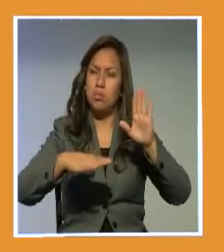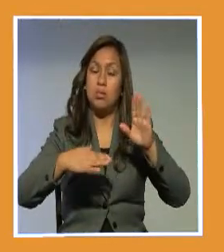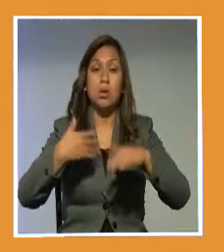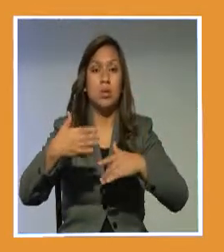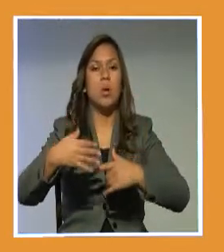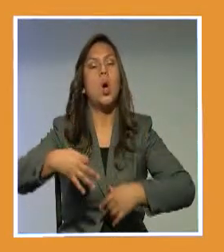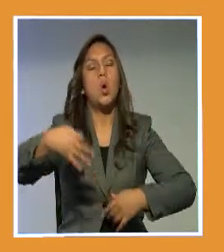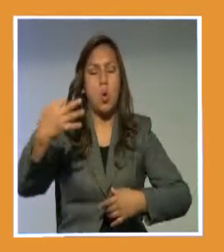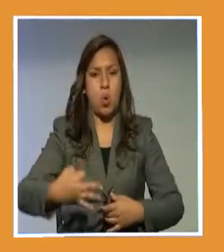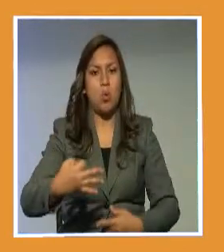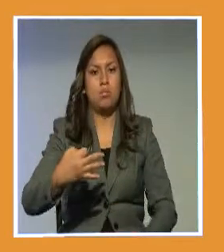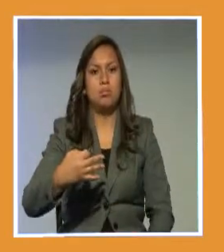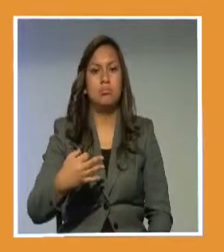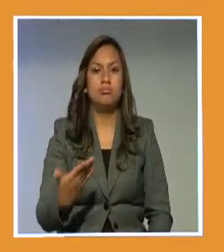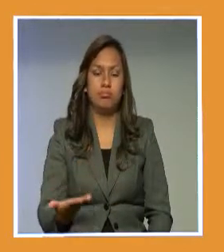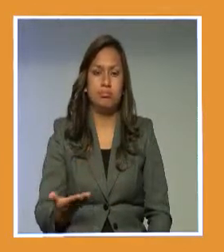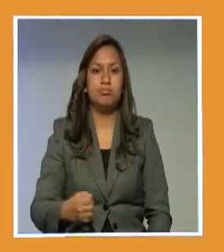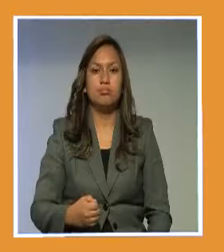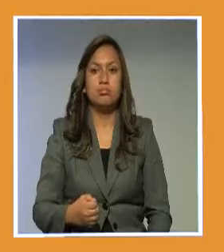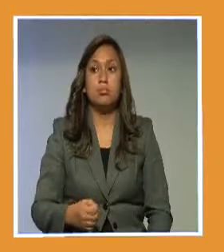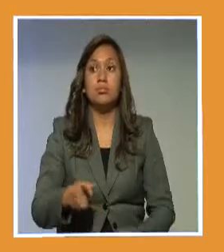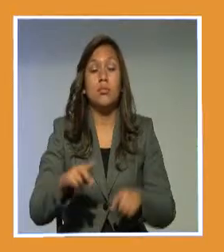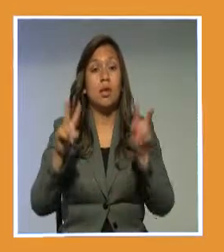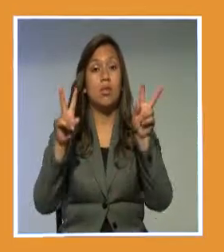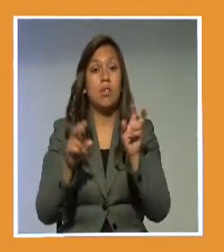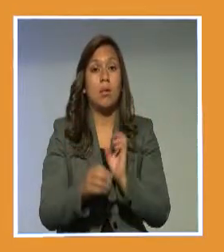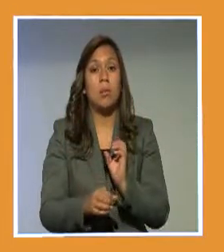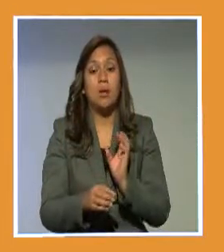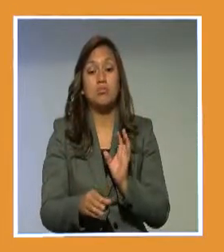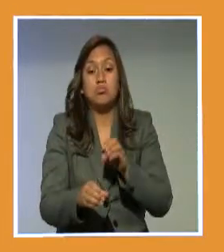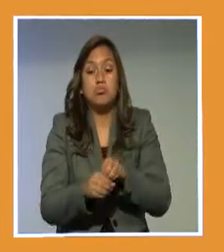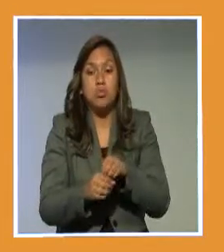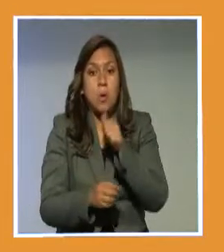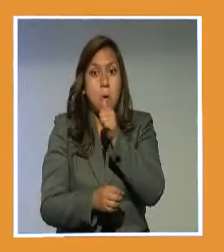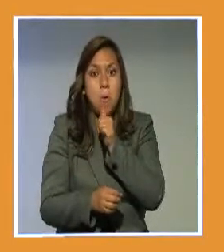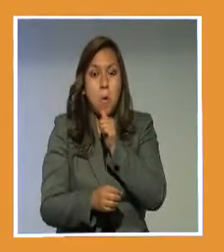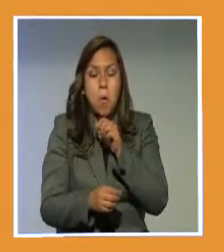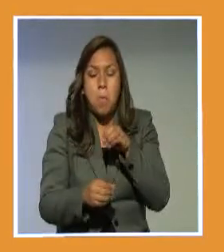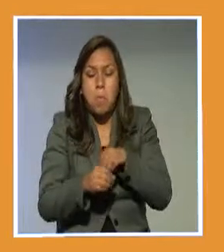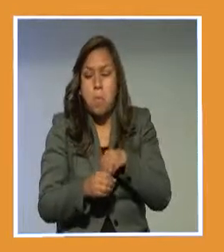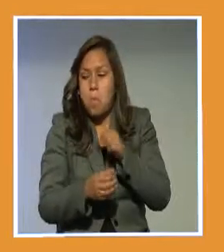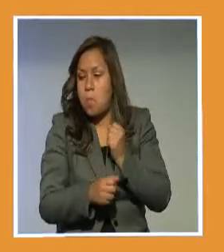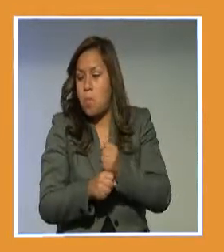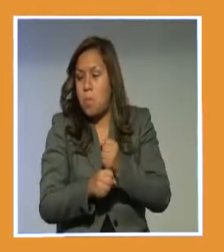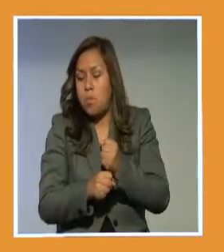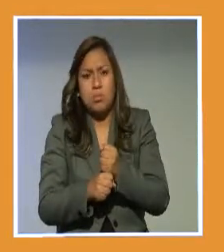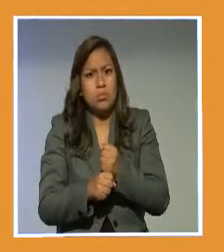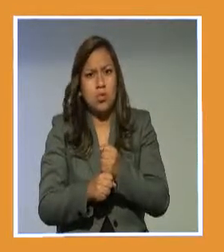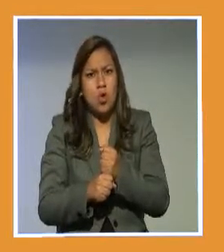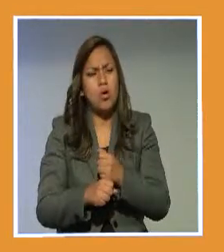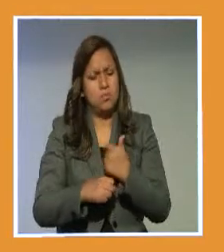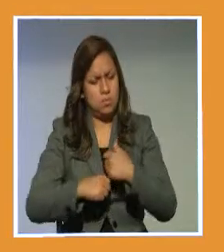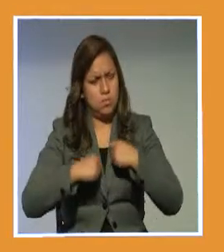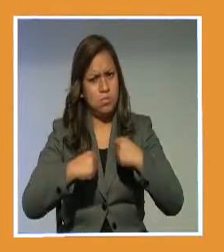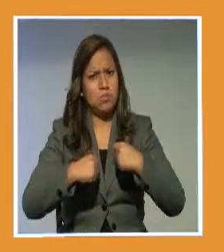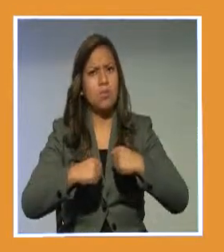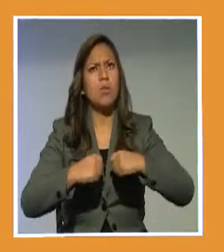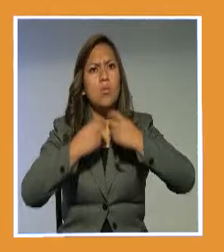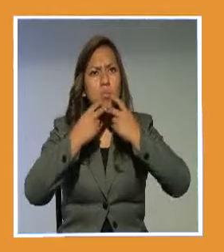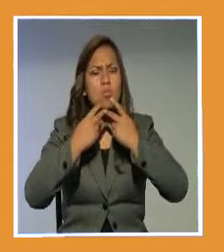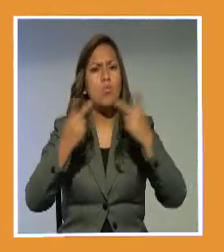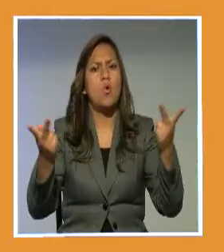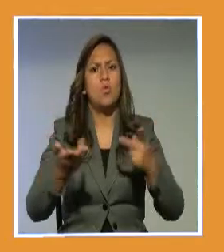es solamente un tema de una institución o de una persona, sino es de un país. La Constitución marcó el derecho de los